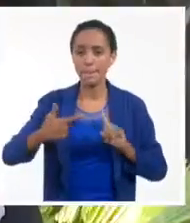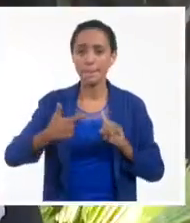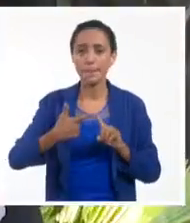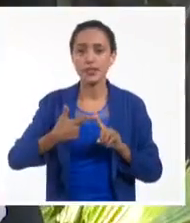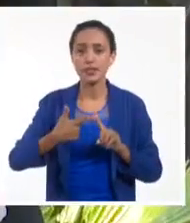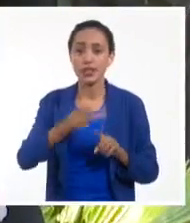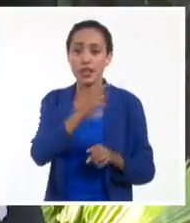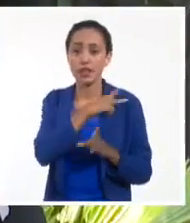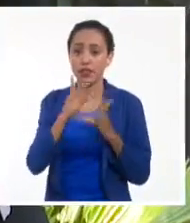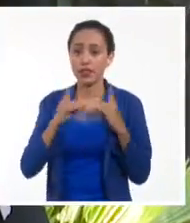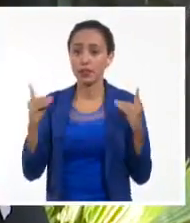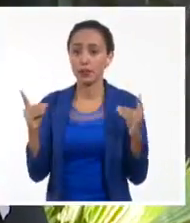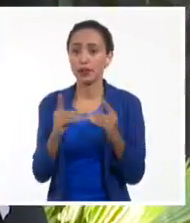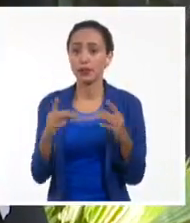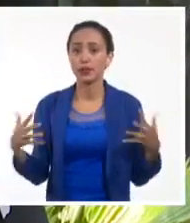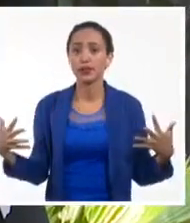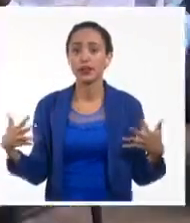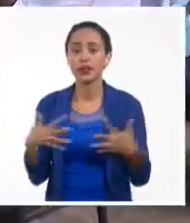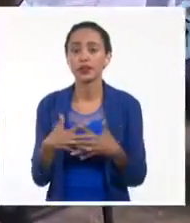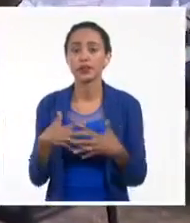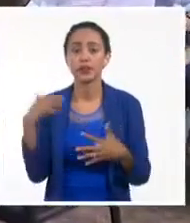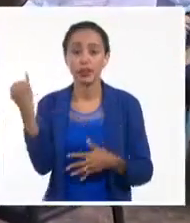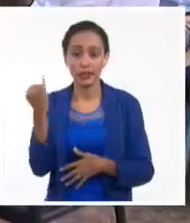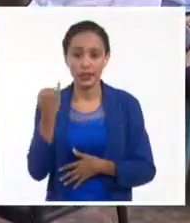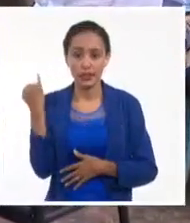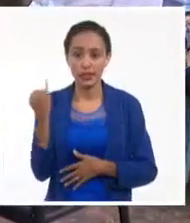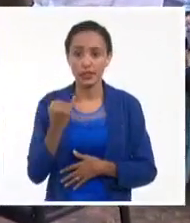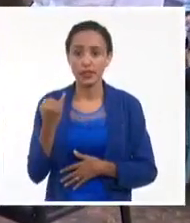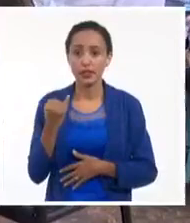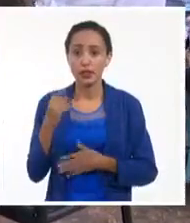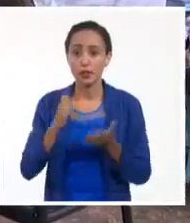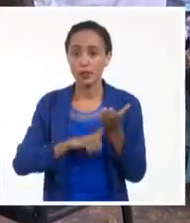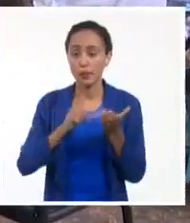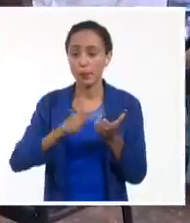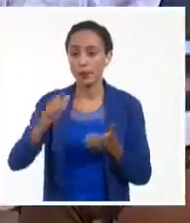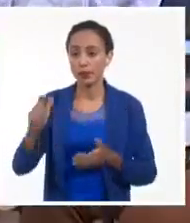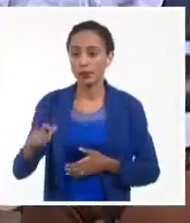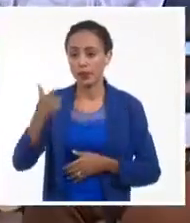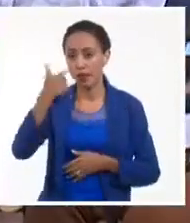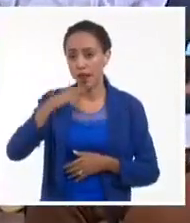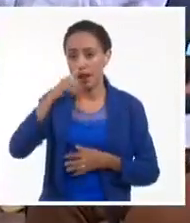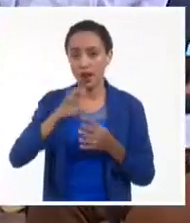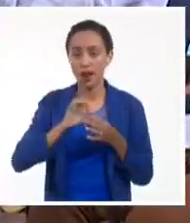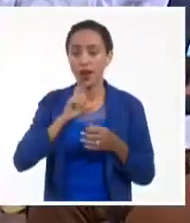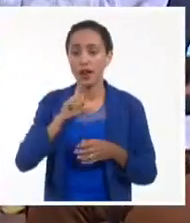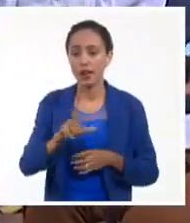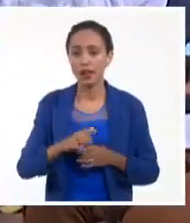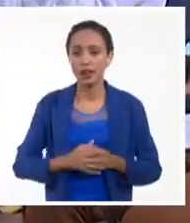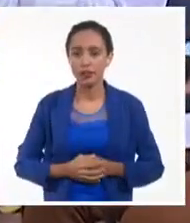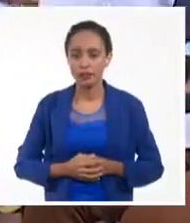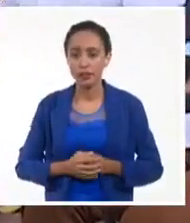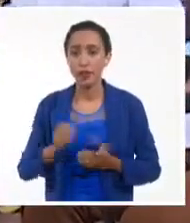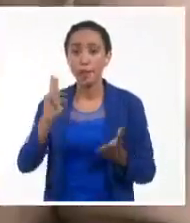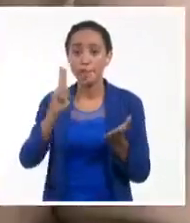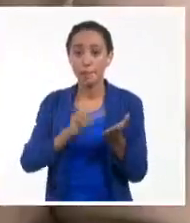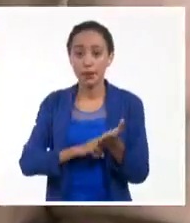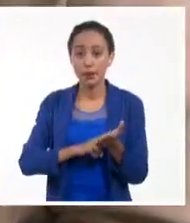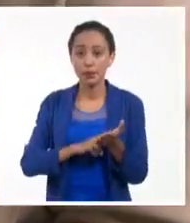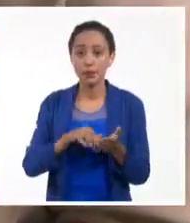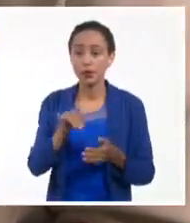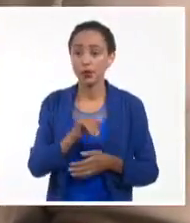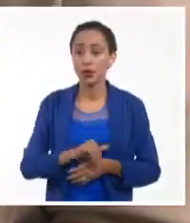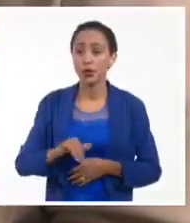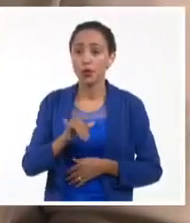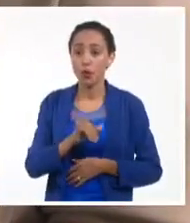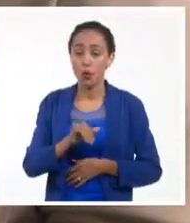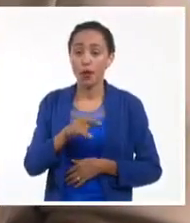del Departamento de Relaciones Internacionales del Comité Central del Partido, Ángel Arzuaga, miembros de las Fuerzas